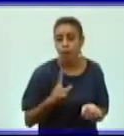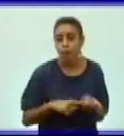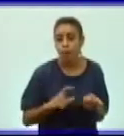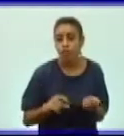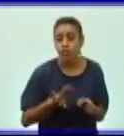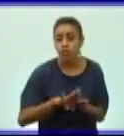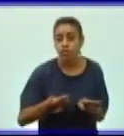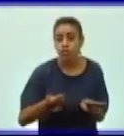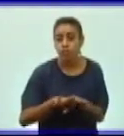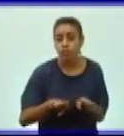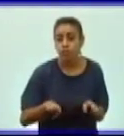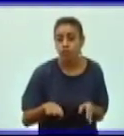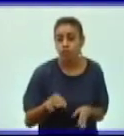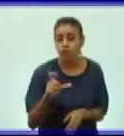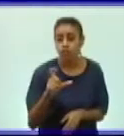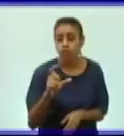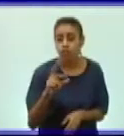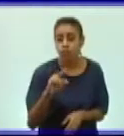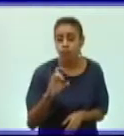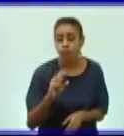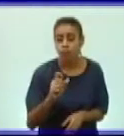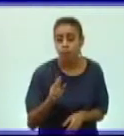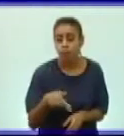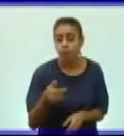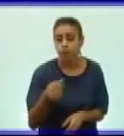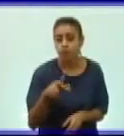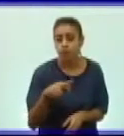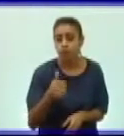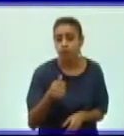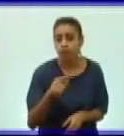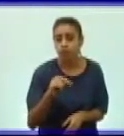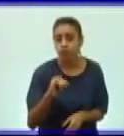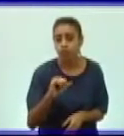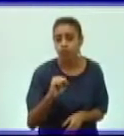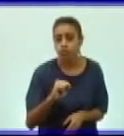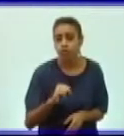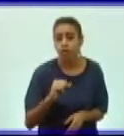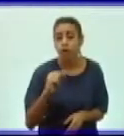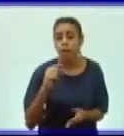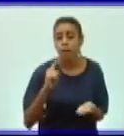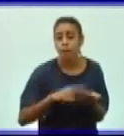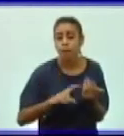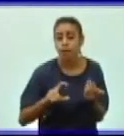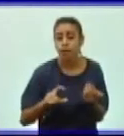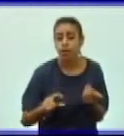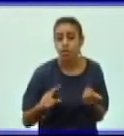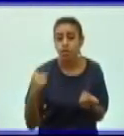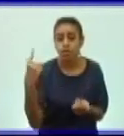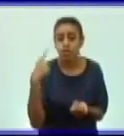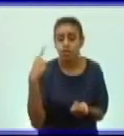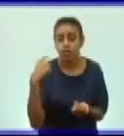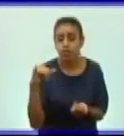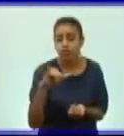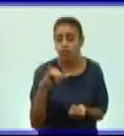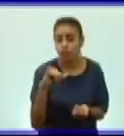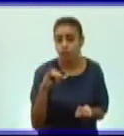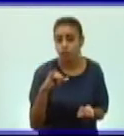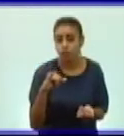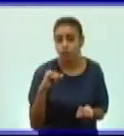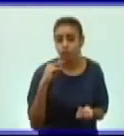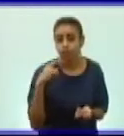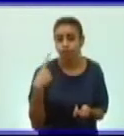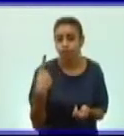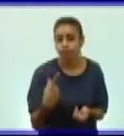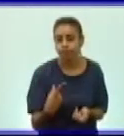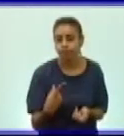el Partido Nacionalista. Tanto se van a comenzar a dar competencia entre estos partidos y van a participar en esa vida electoral con